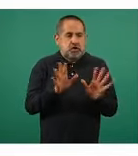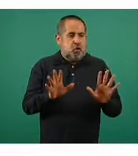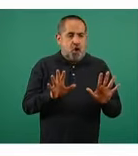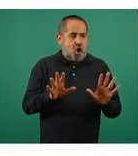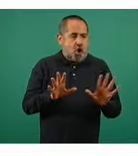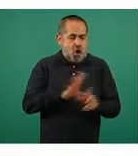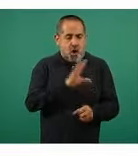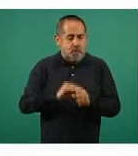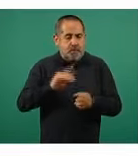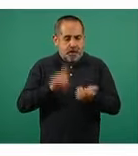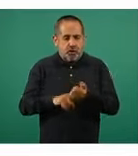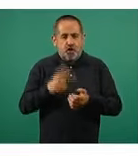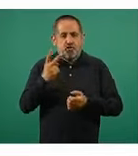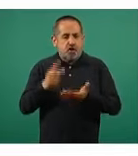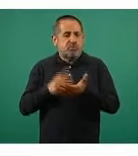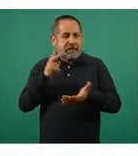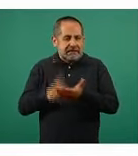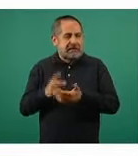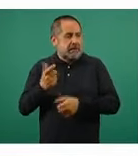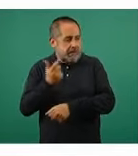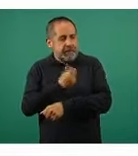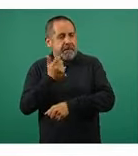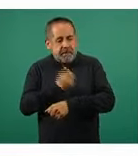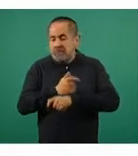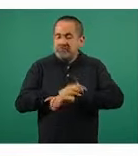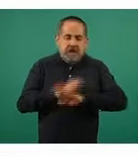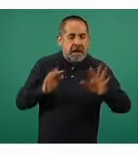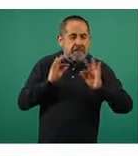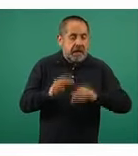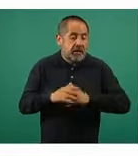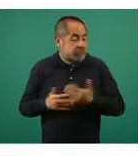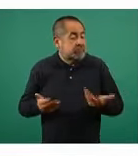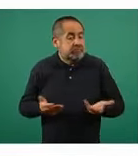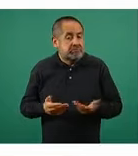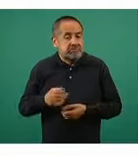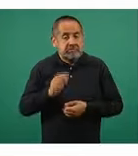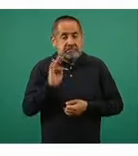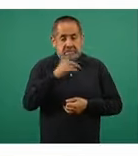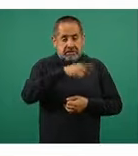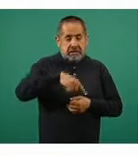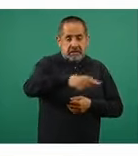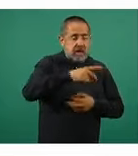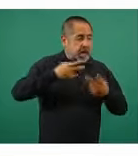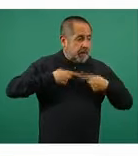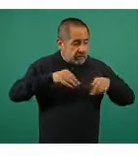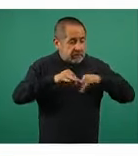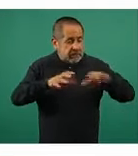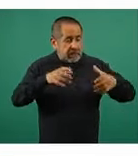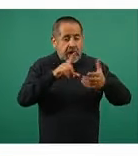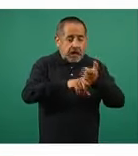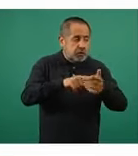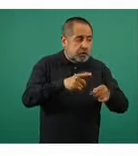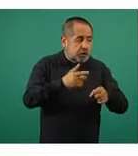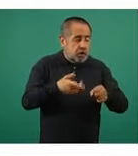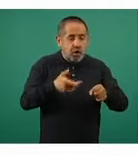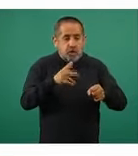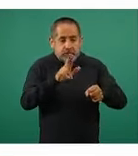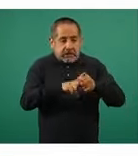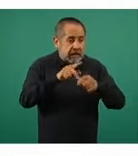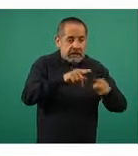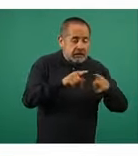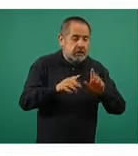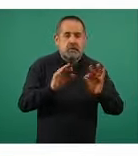es decir, las 2 dosis aplicadas, y para efecto del grupo que hasta el momento pudiera tener de trabajadores de la salud las 2 dosis,